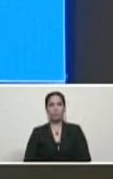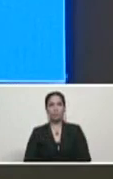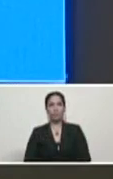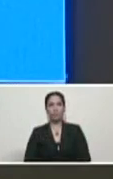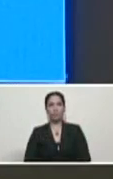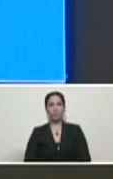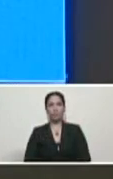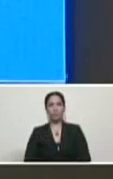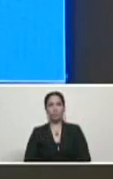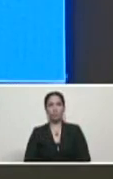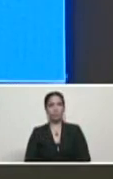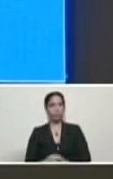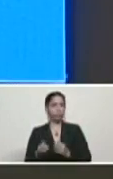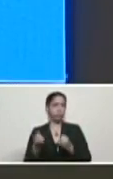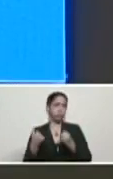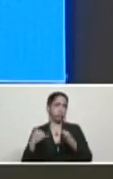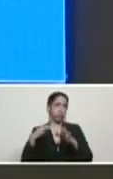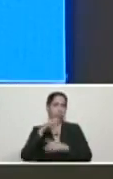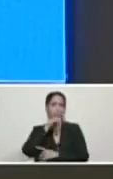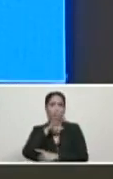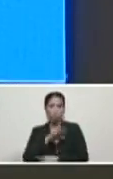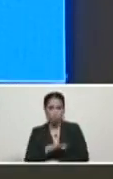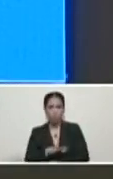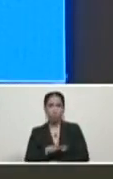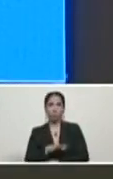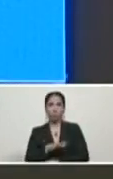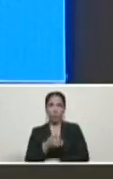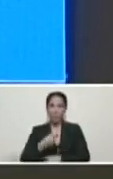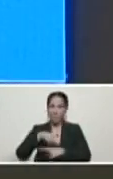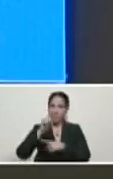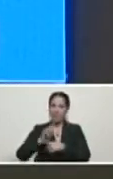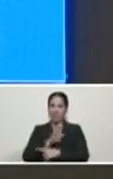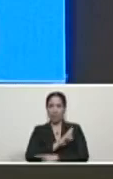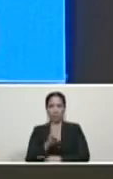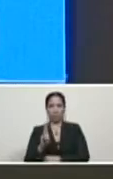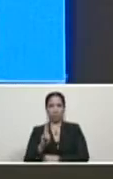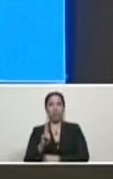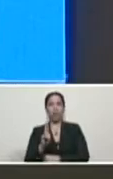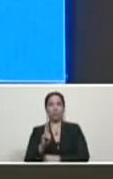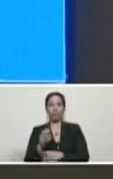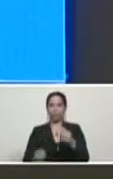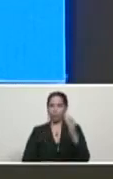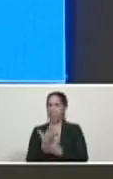¿Cuántos acontecimientos? La Primera República había sido fundada